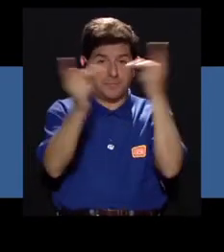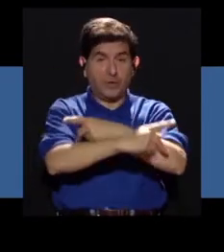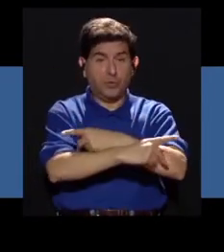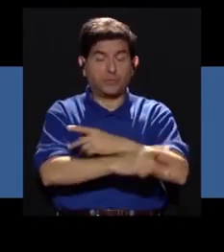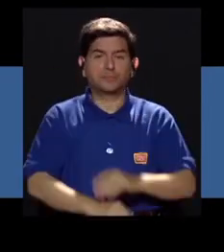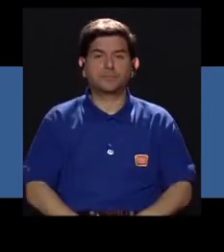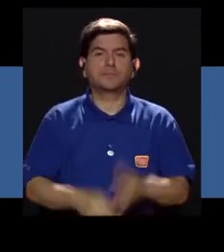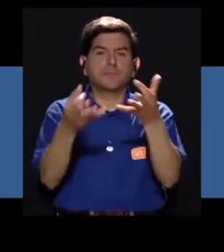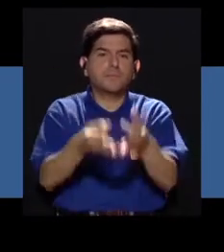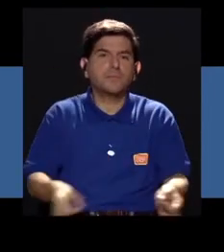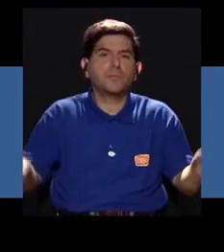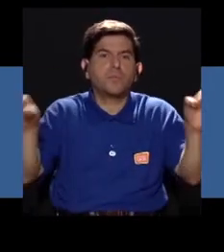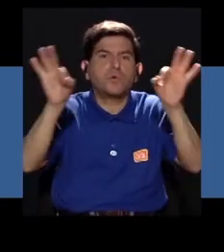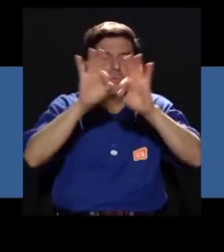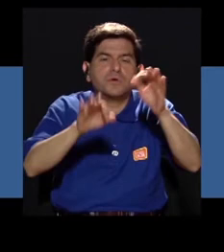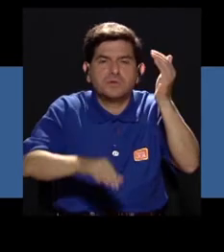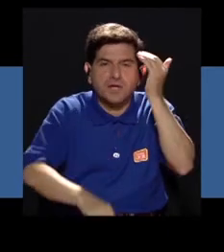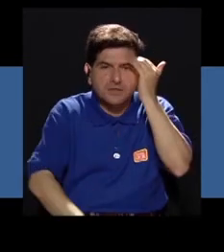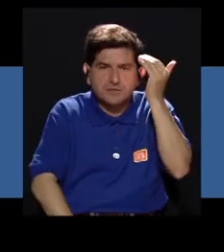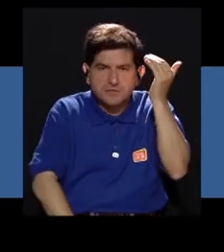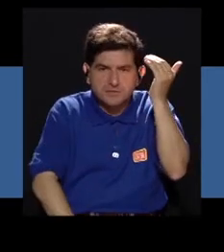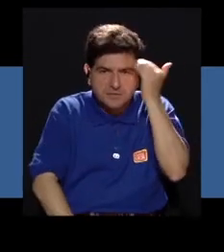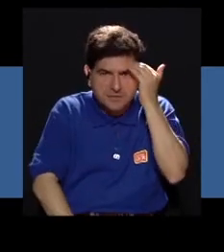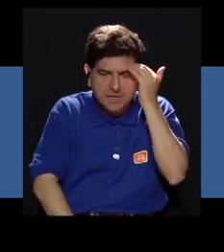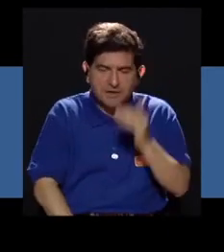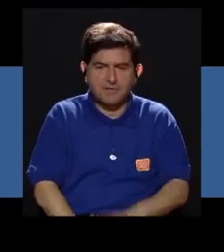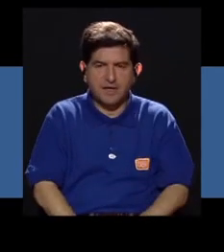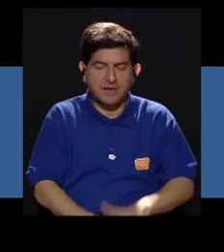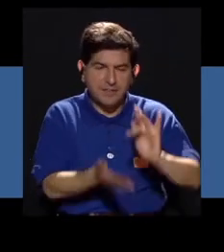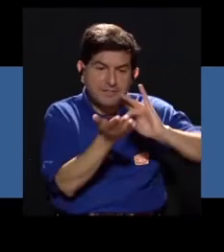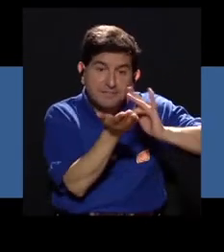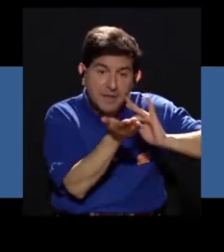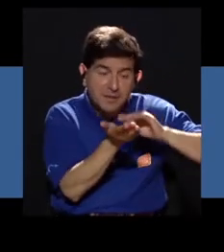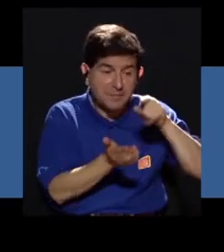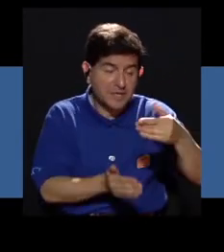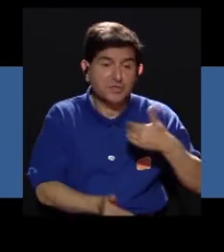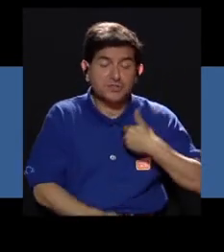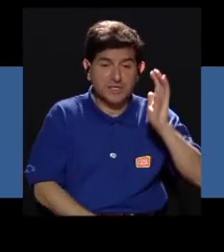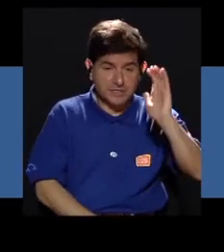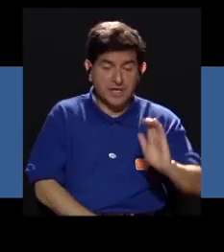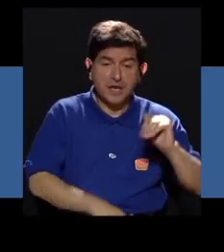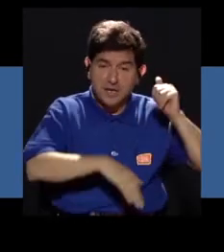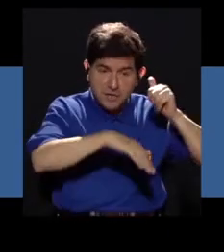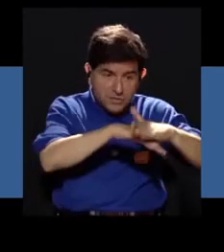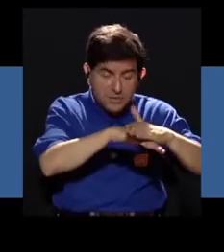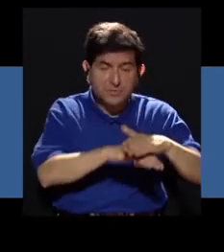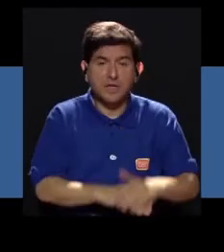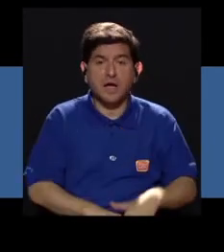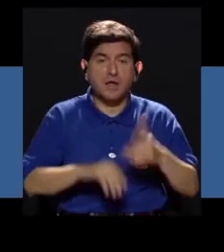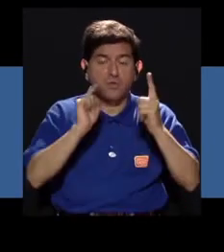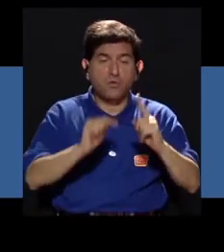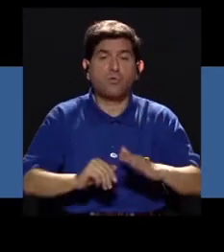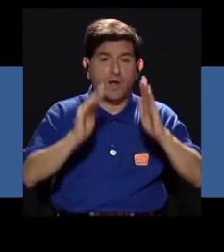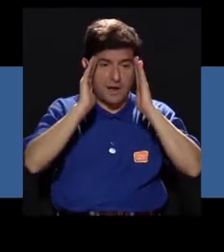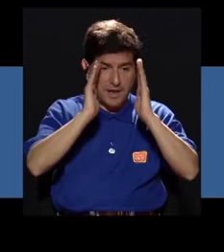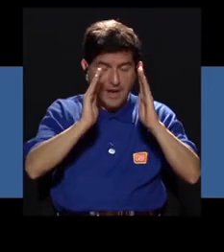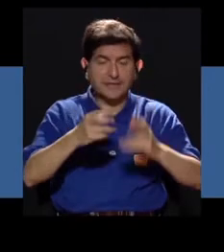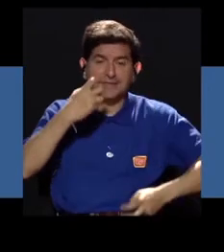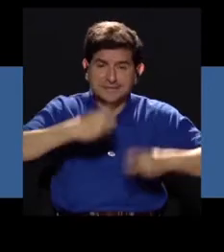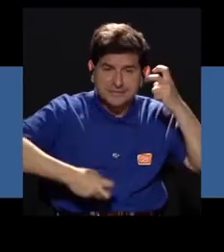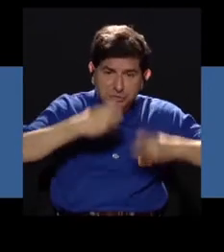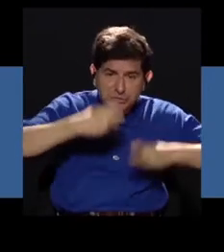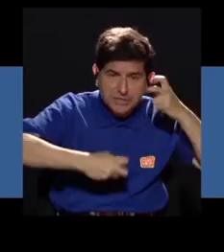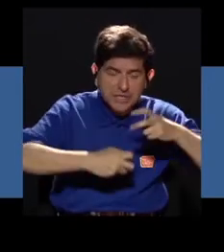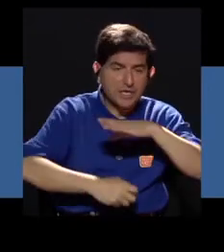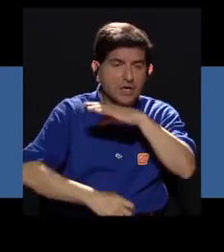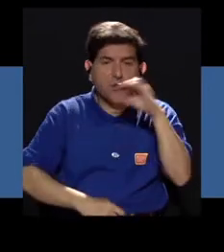el cuadro. Lo importante es también conocer de los medicamentos que tiene el niño prescritos, cuáles son para atender